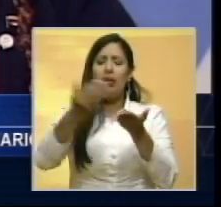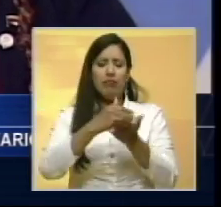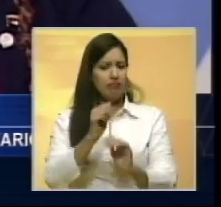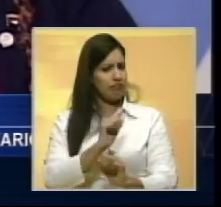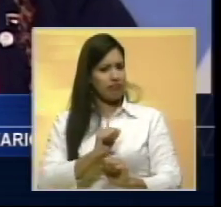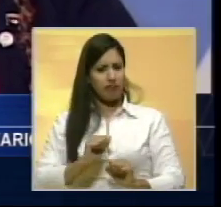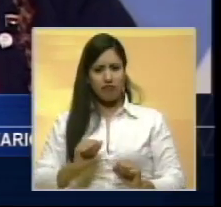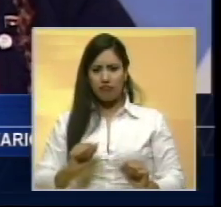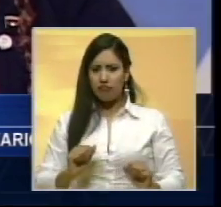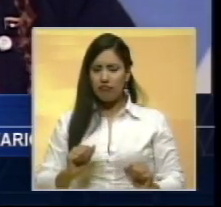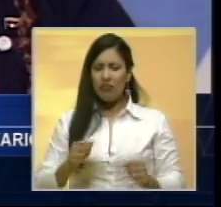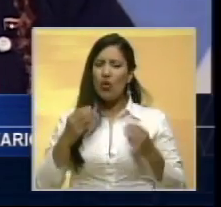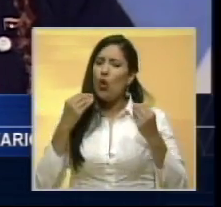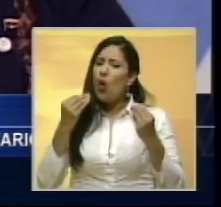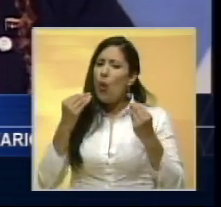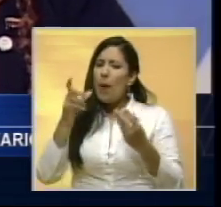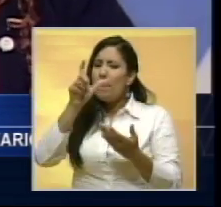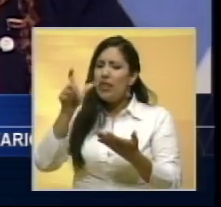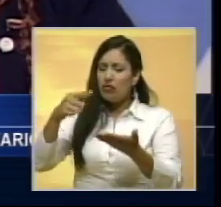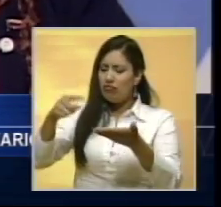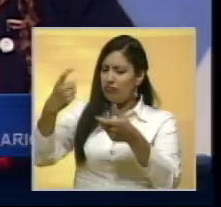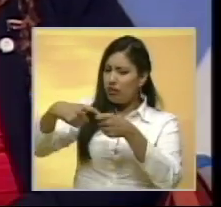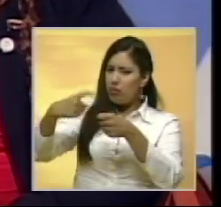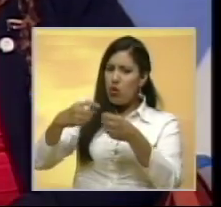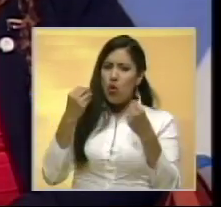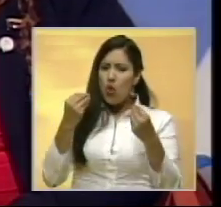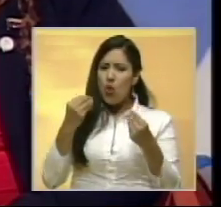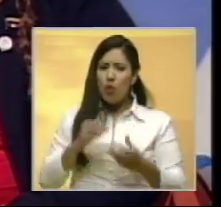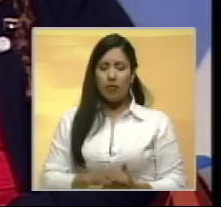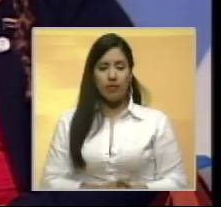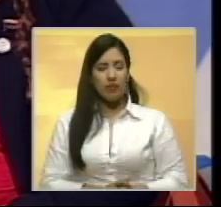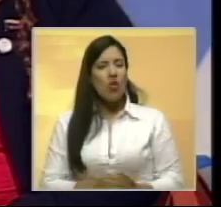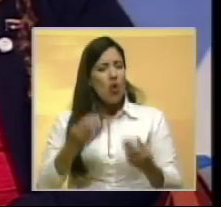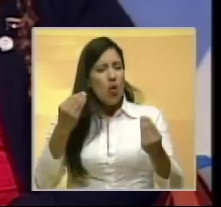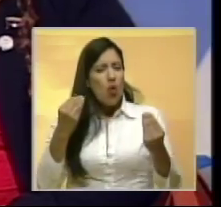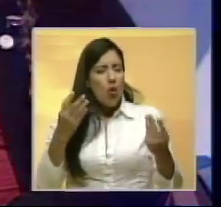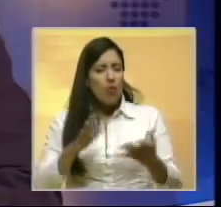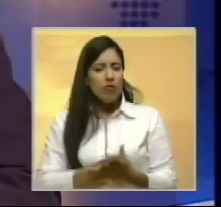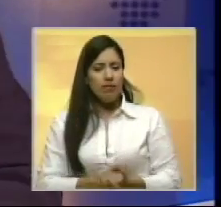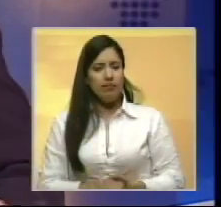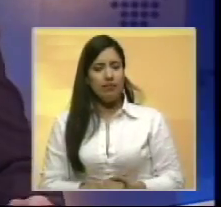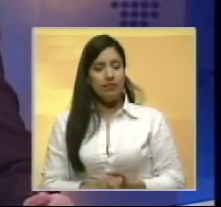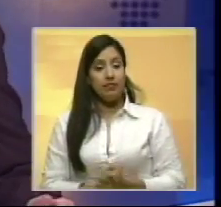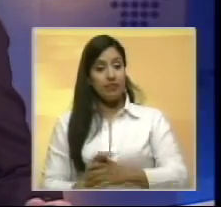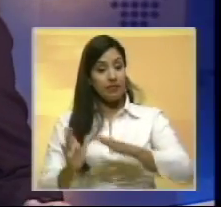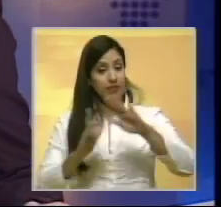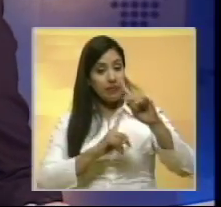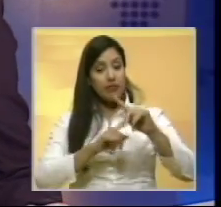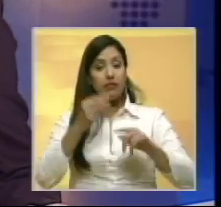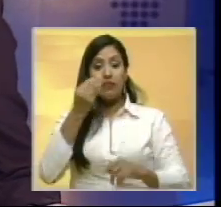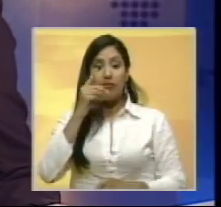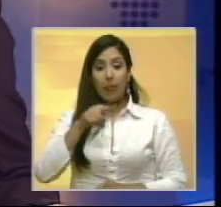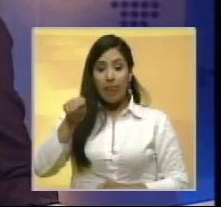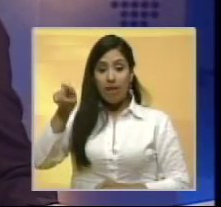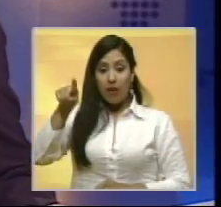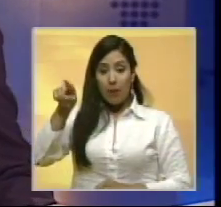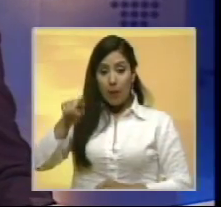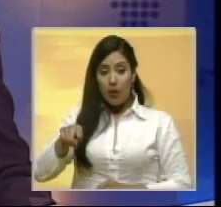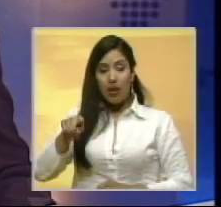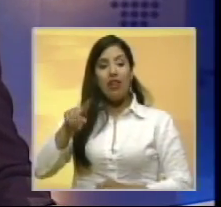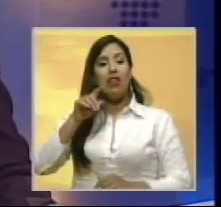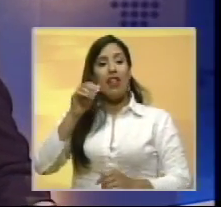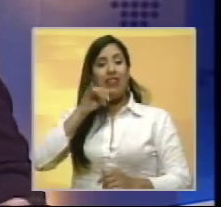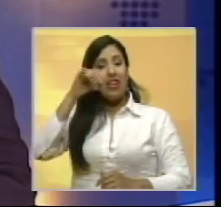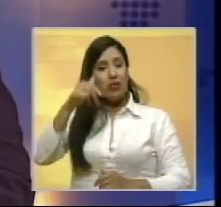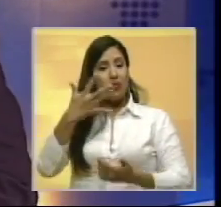firmas. ¿Cómo aparecen esos datos allí? ¿Cómo aparecen? Alimentos Polar denunció